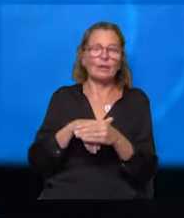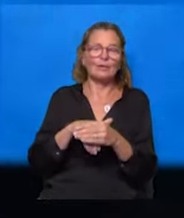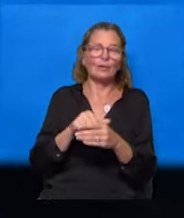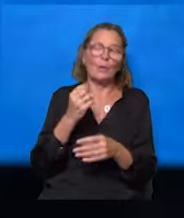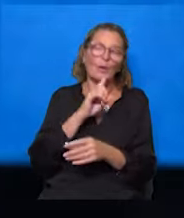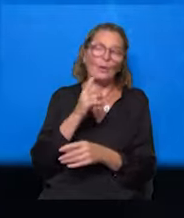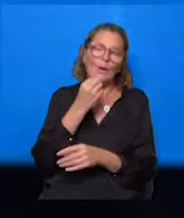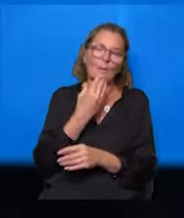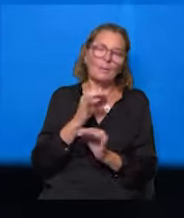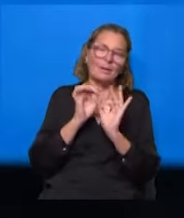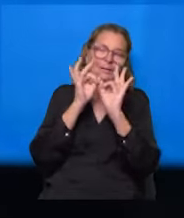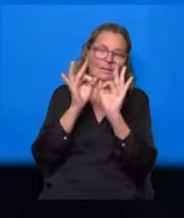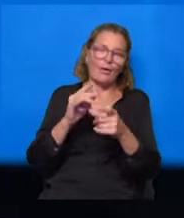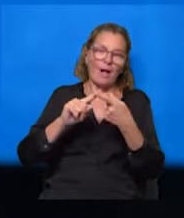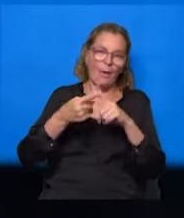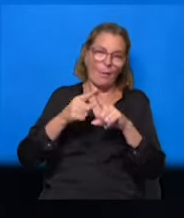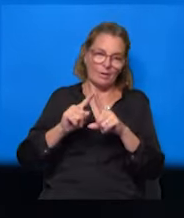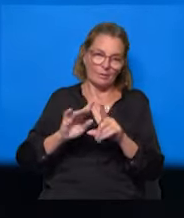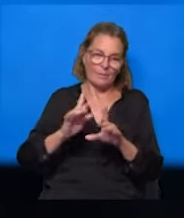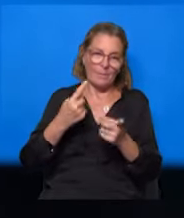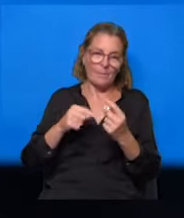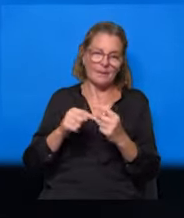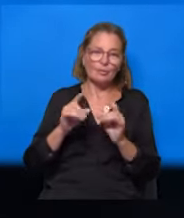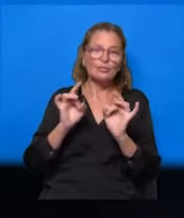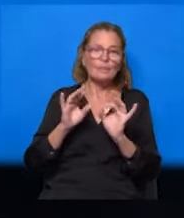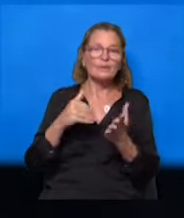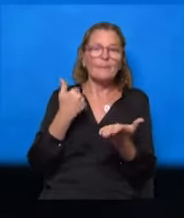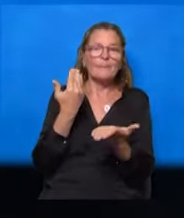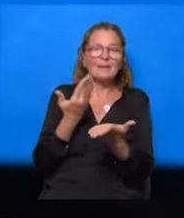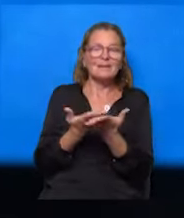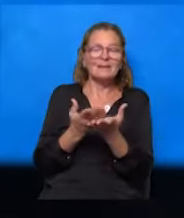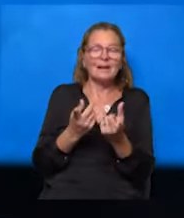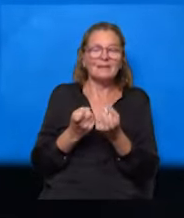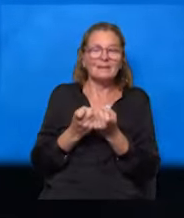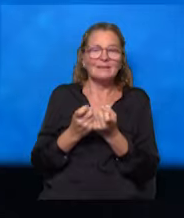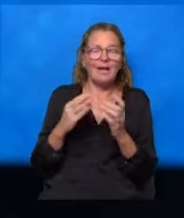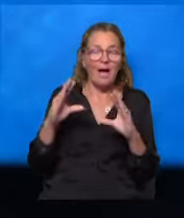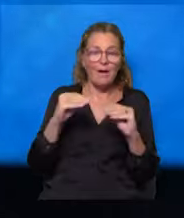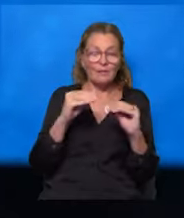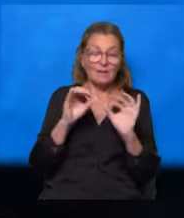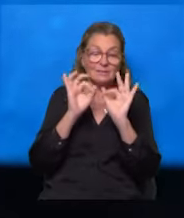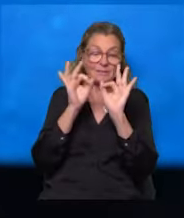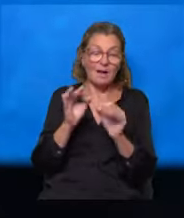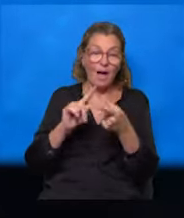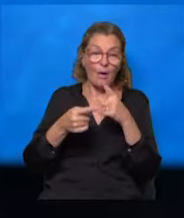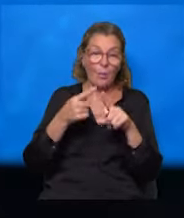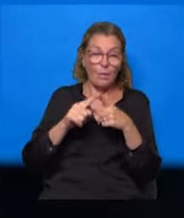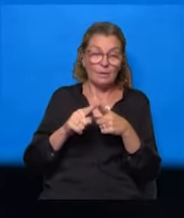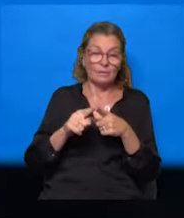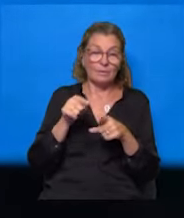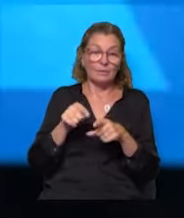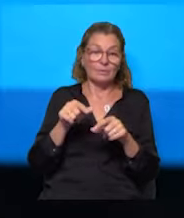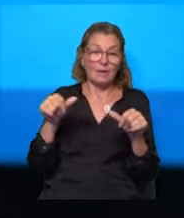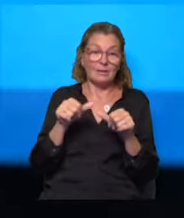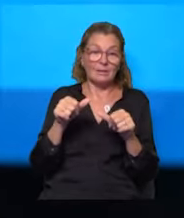propicio para llegar a acuerdos pero el solo hecho de plantearnos la necesidad de dialogar y llegar a un acuerdo va a ser que